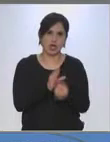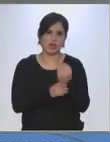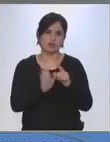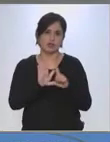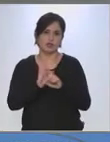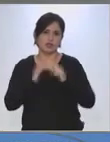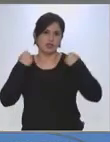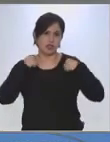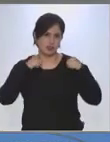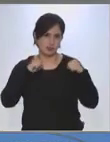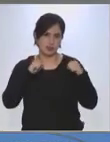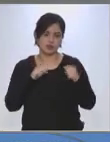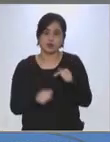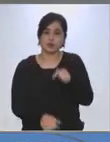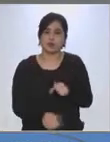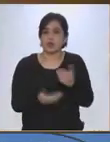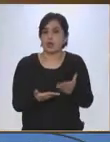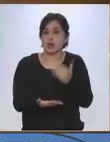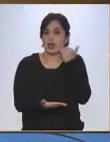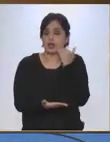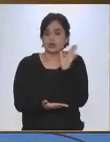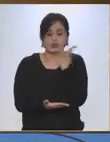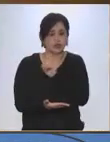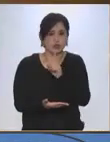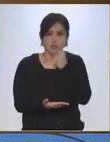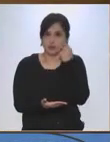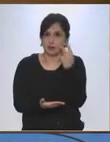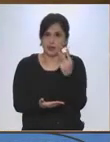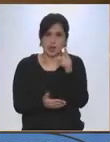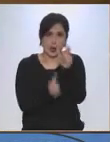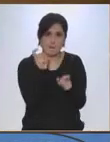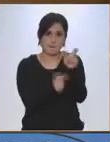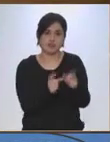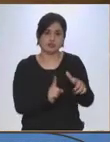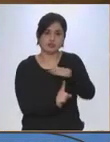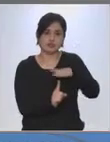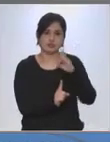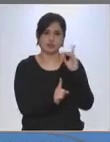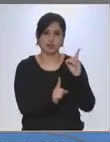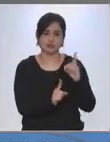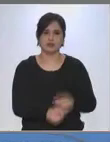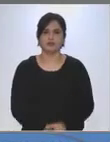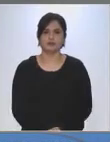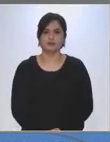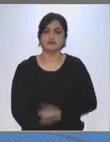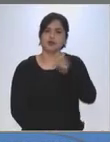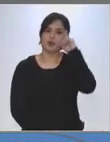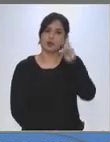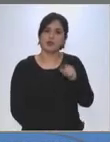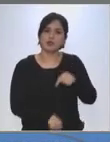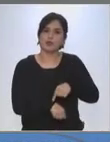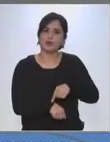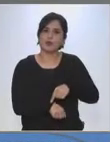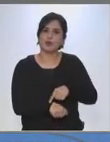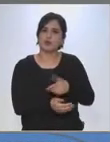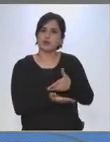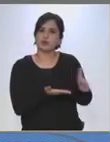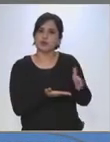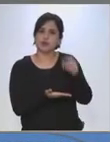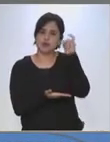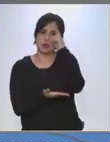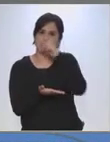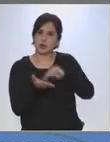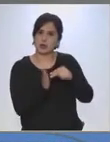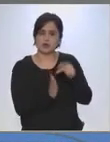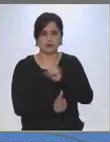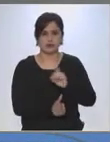legislación que en este momento casi no consideraba a las personas en situación de discapacidad pero este momento no ha estado exento de dificultades